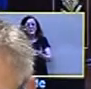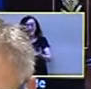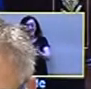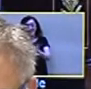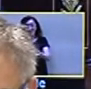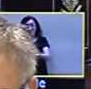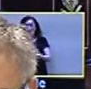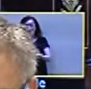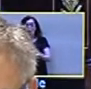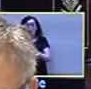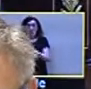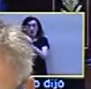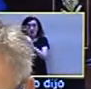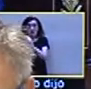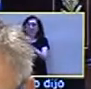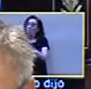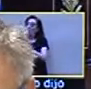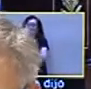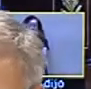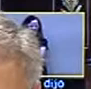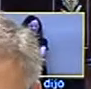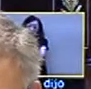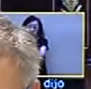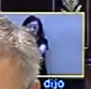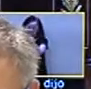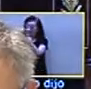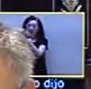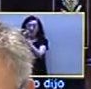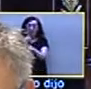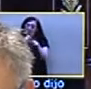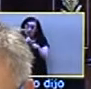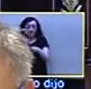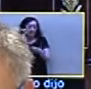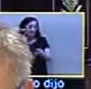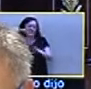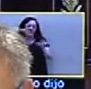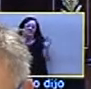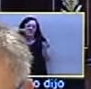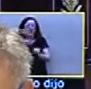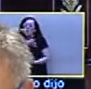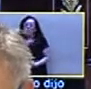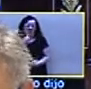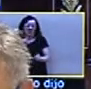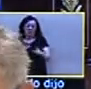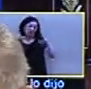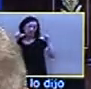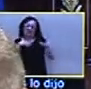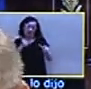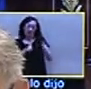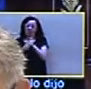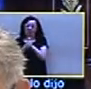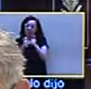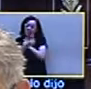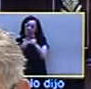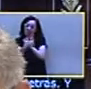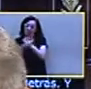que ha hecho hoy cabe que los votantes caben en un campo de fútbol y me sobra campo de fútbol de una campo de fútbol pequeño en el del estradense no en